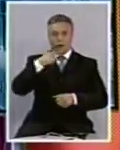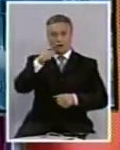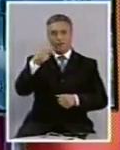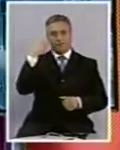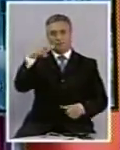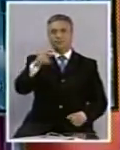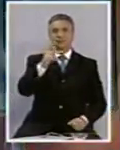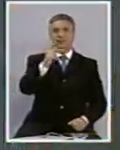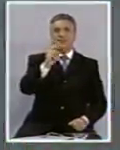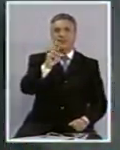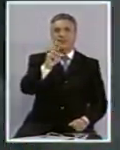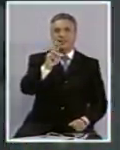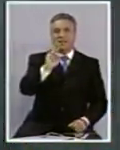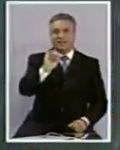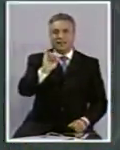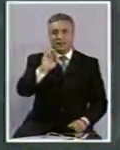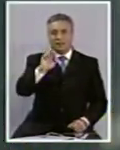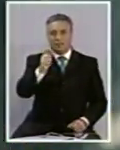Krypton.